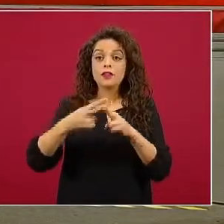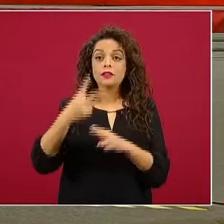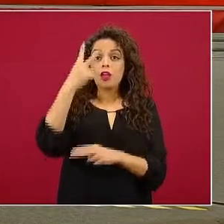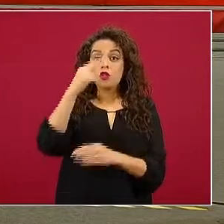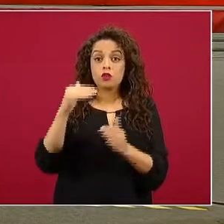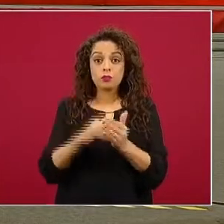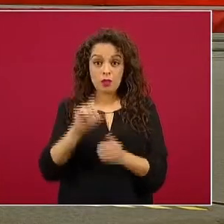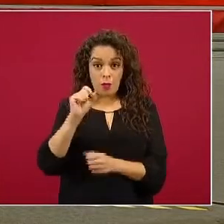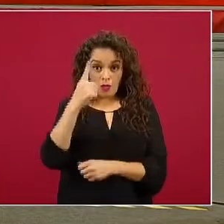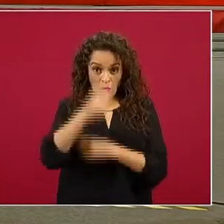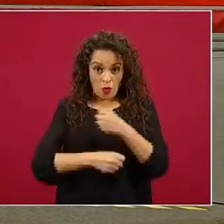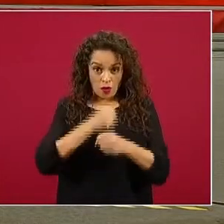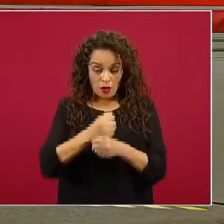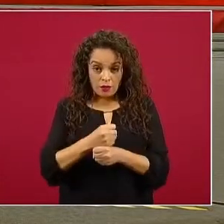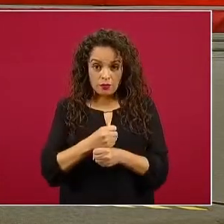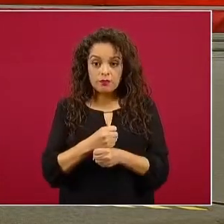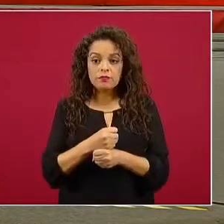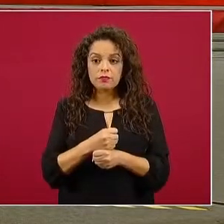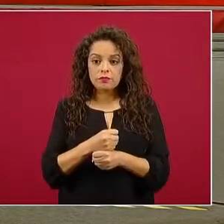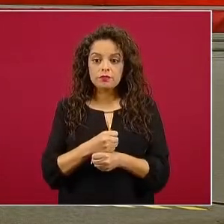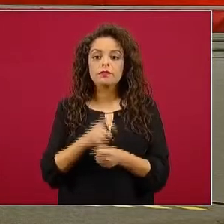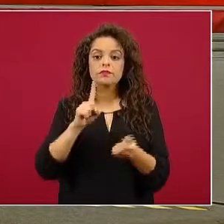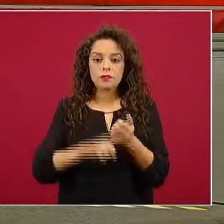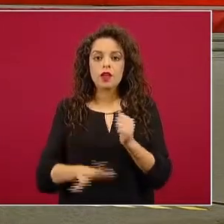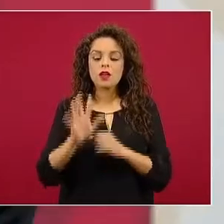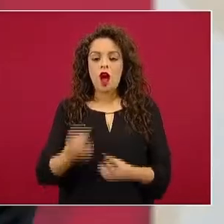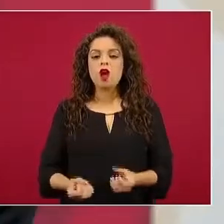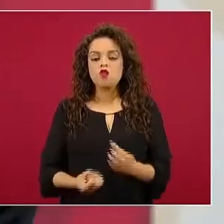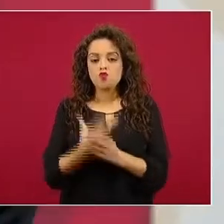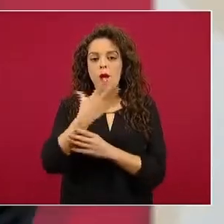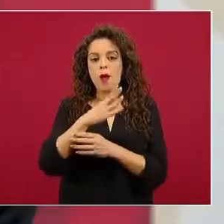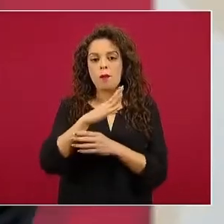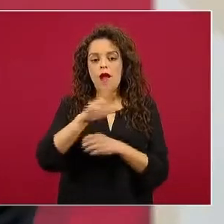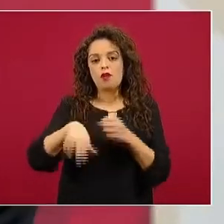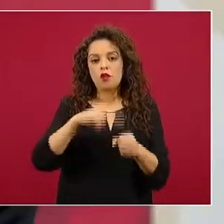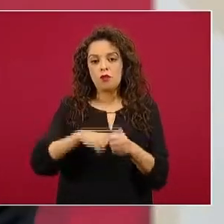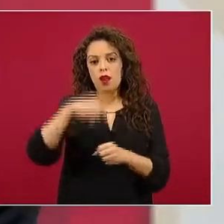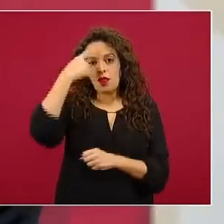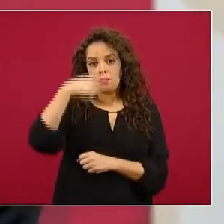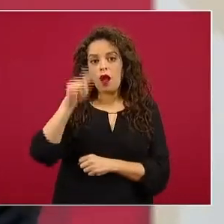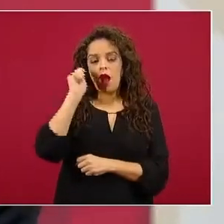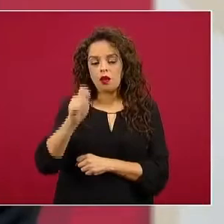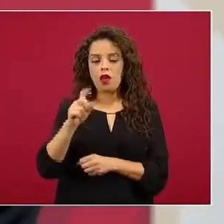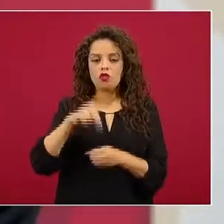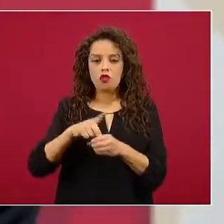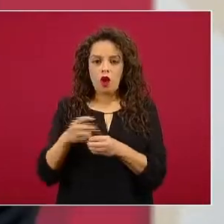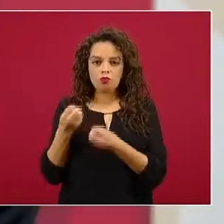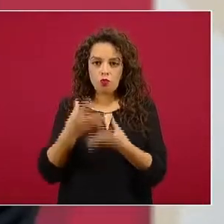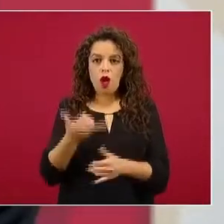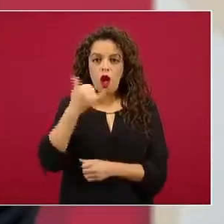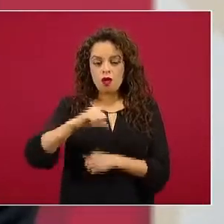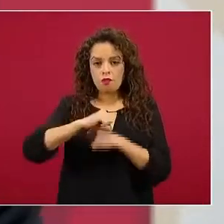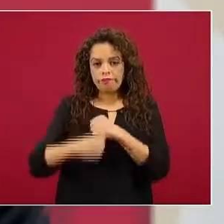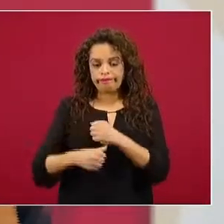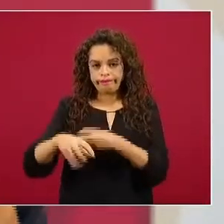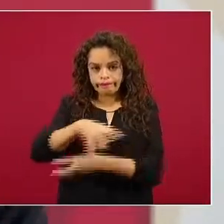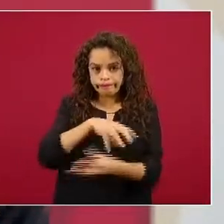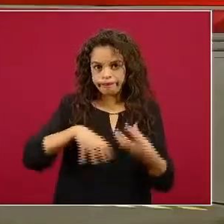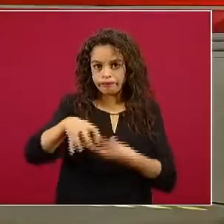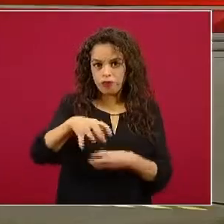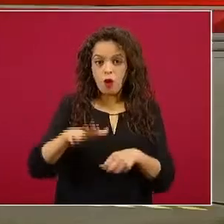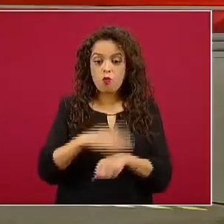con una nueva normalidad hacia la actividad de donación y trasplantes. Hoy, porque todavía contamos con